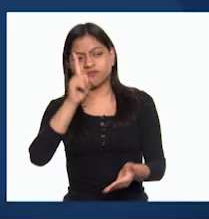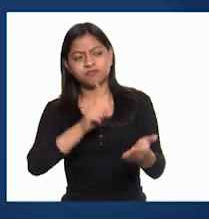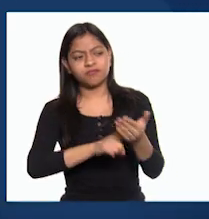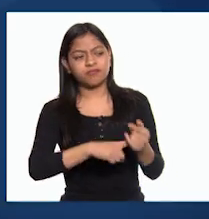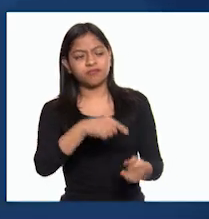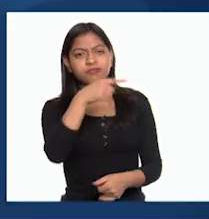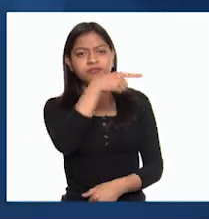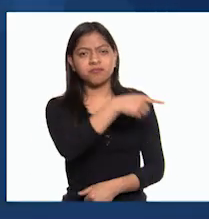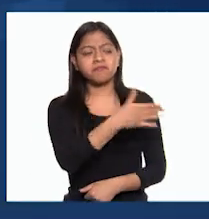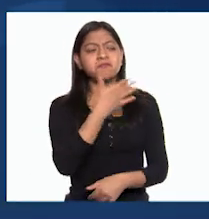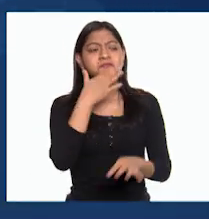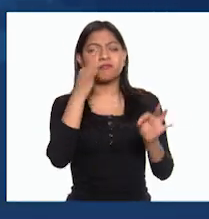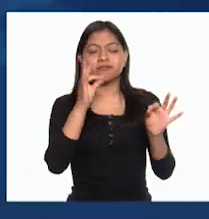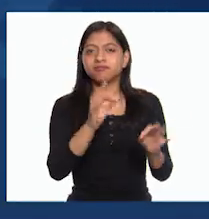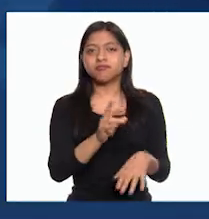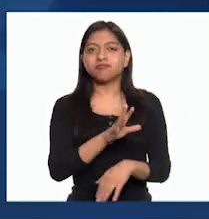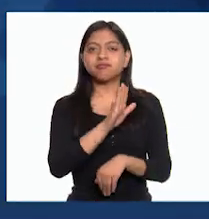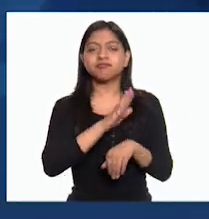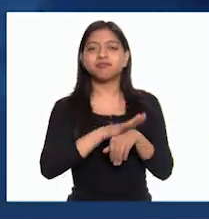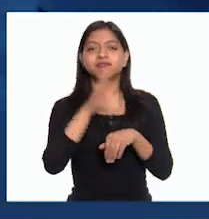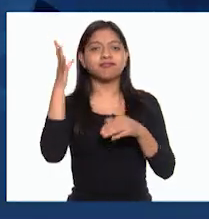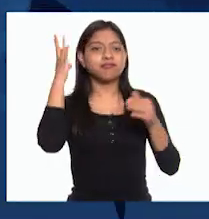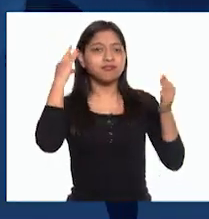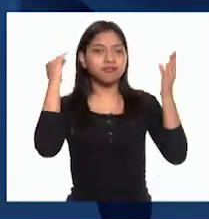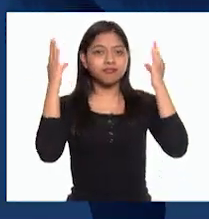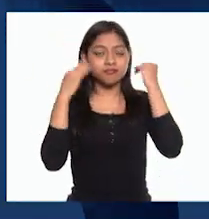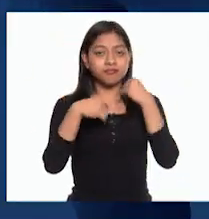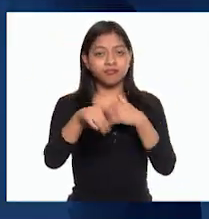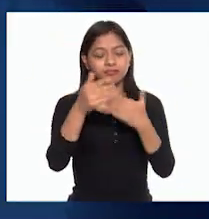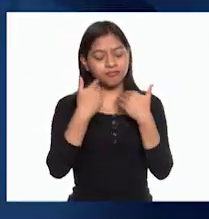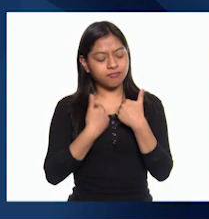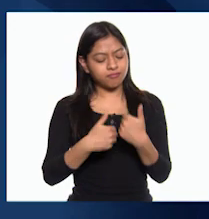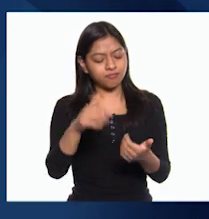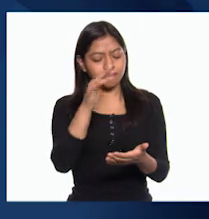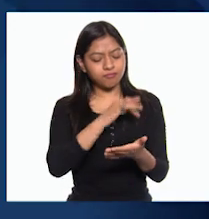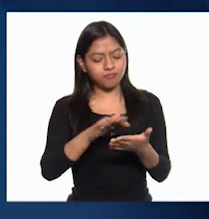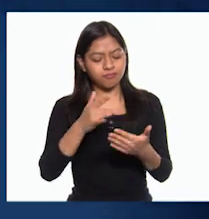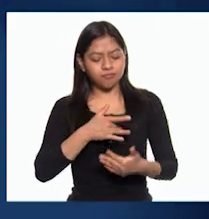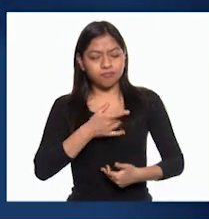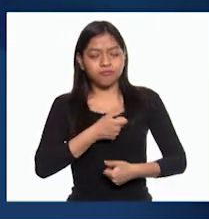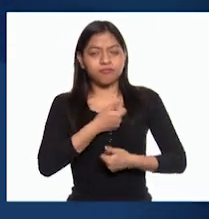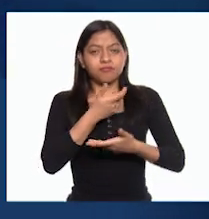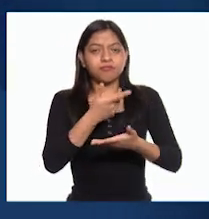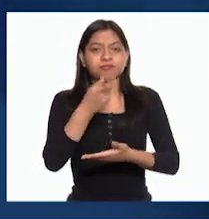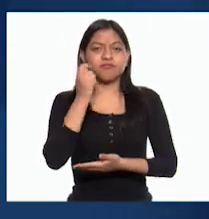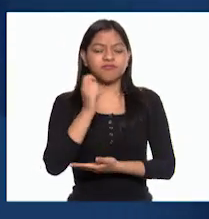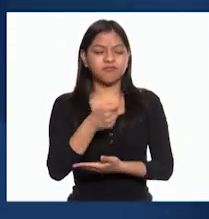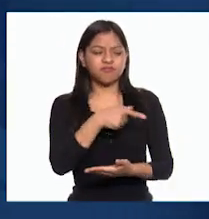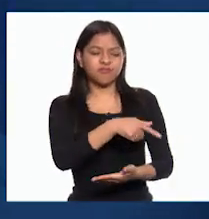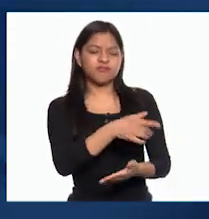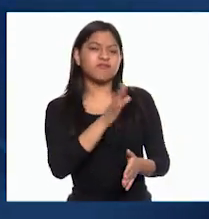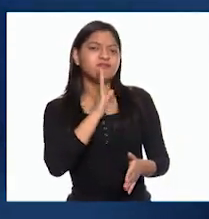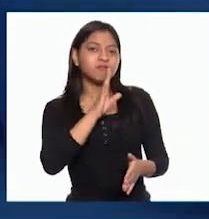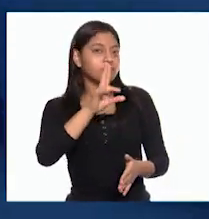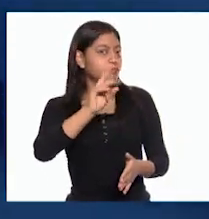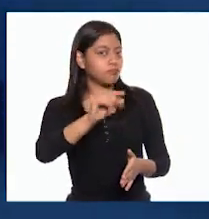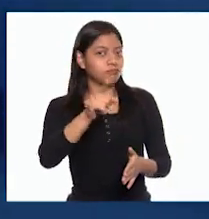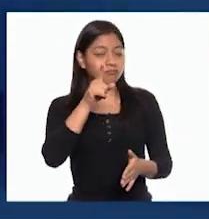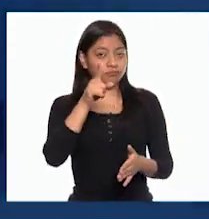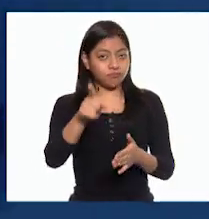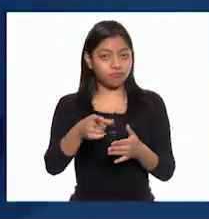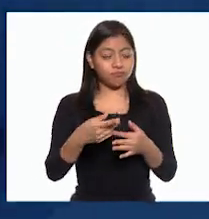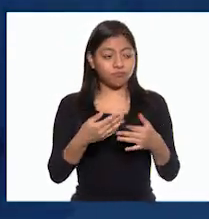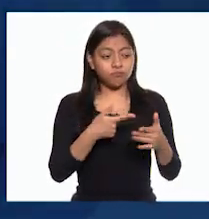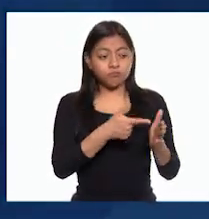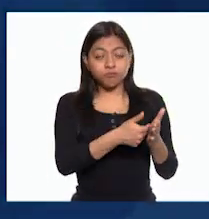el sonido y que el ritmo. Comprender la poesía es haber dejado atrás este prejuicio que quizá no sea